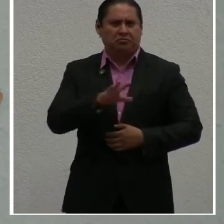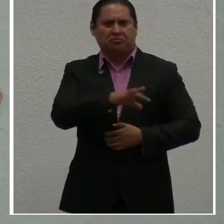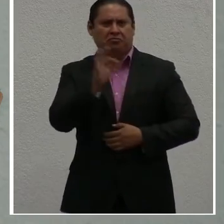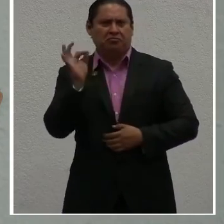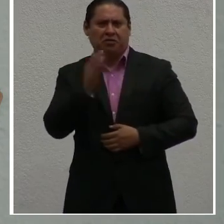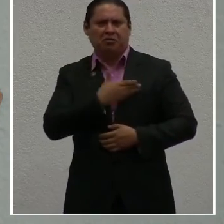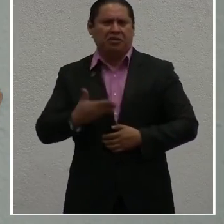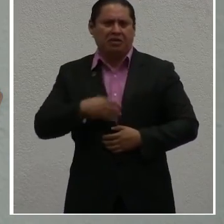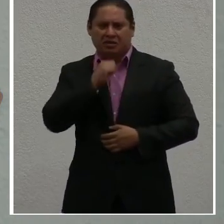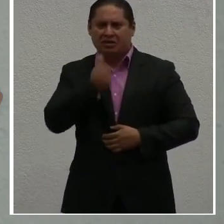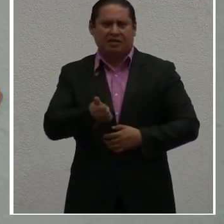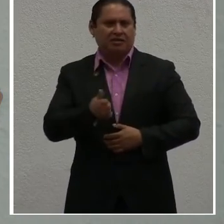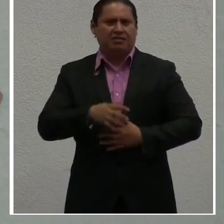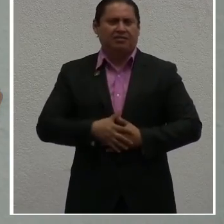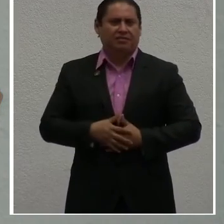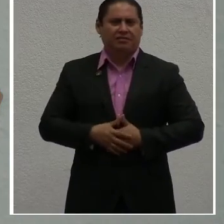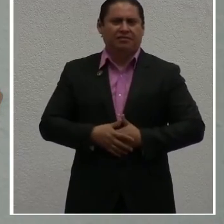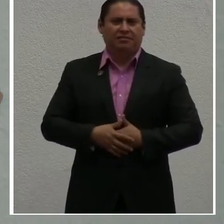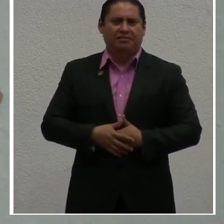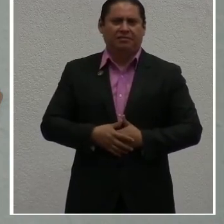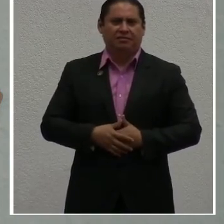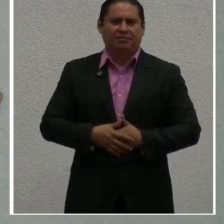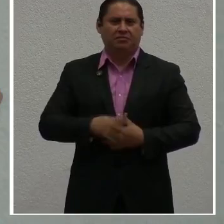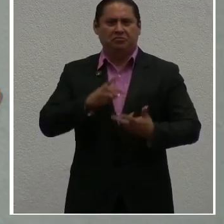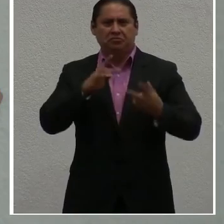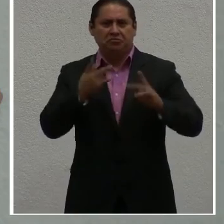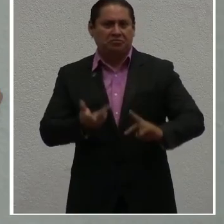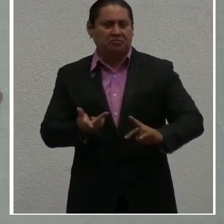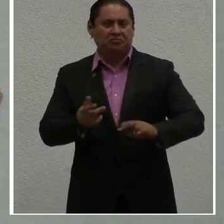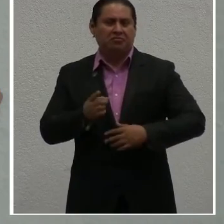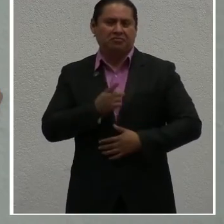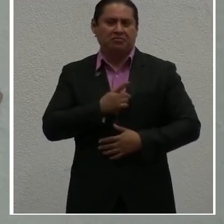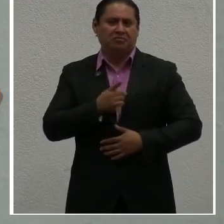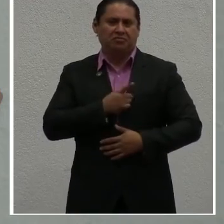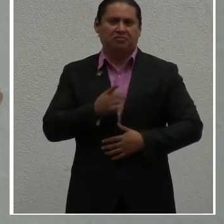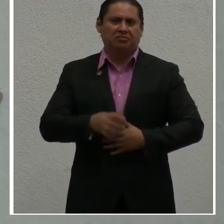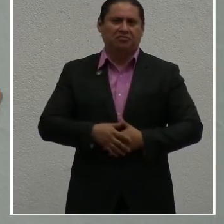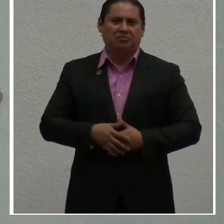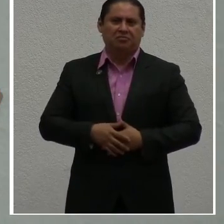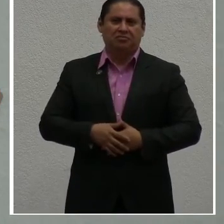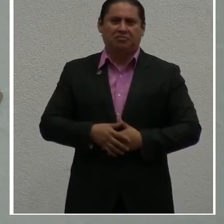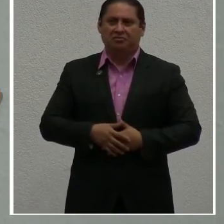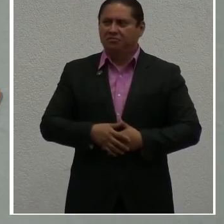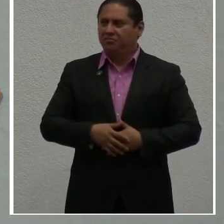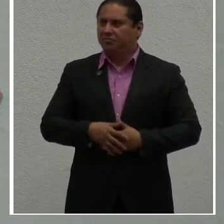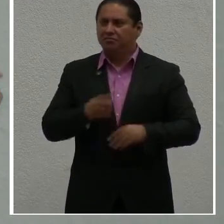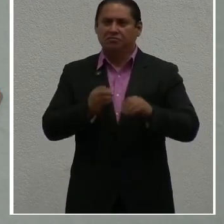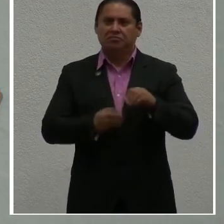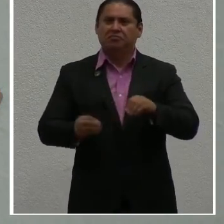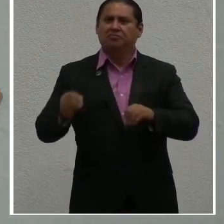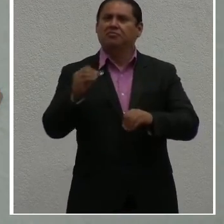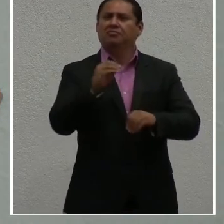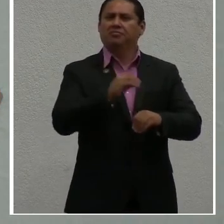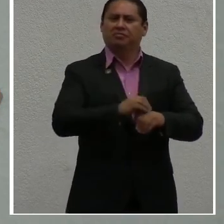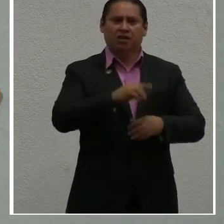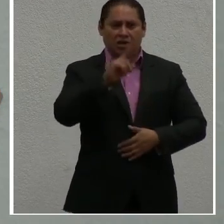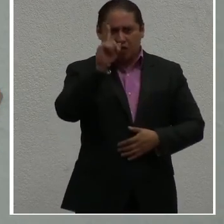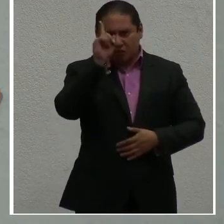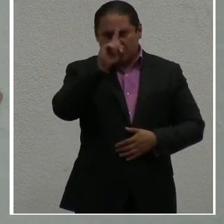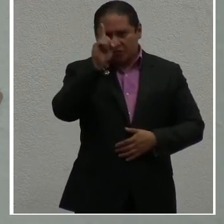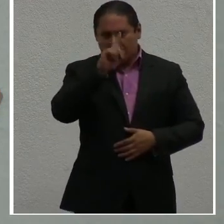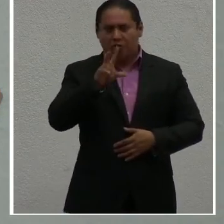aclararlo. Y al contrario, yo creo que los que se anotaron para ser consejeros y no